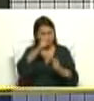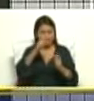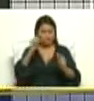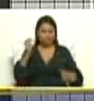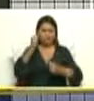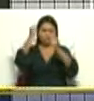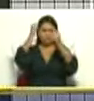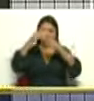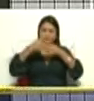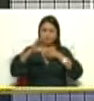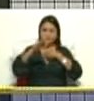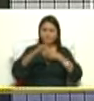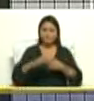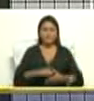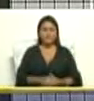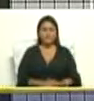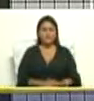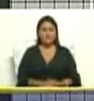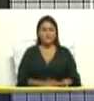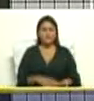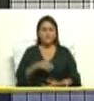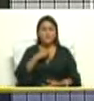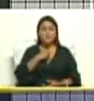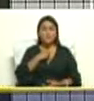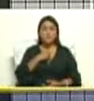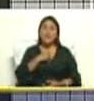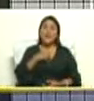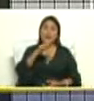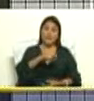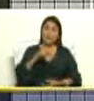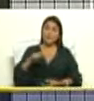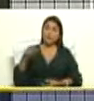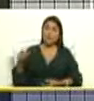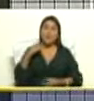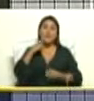gloria a nuestros Mártires y